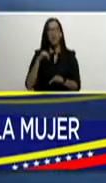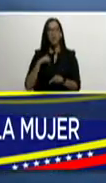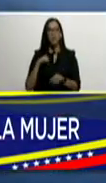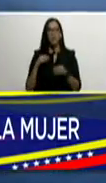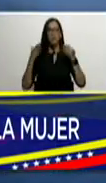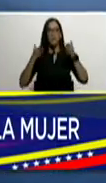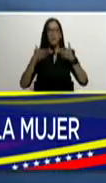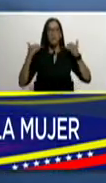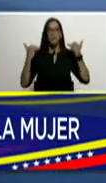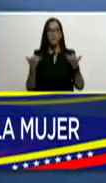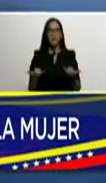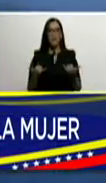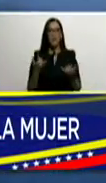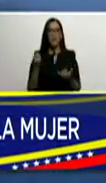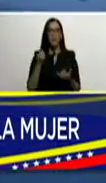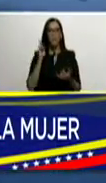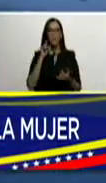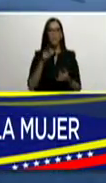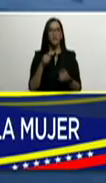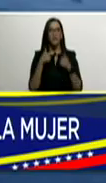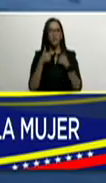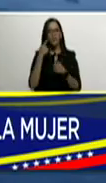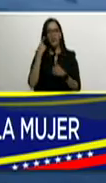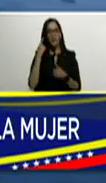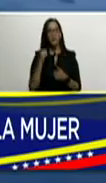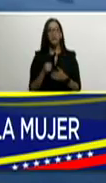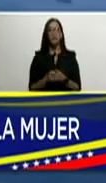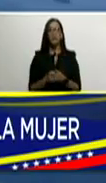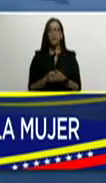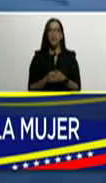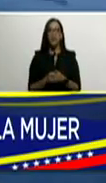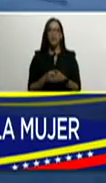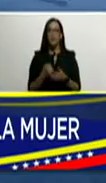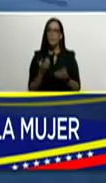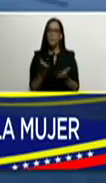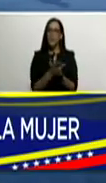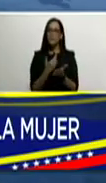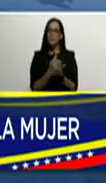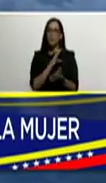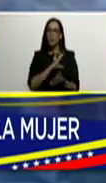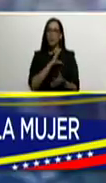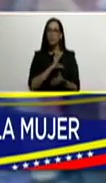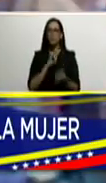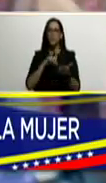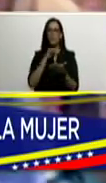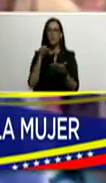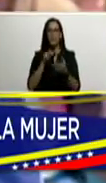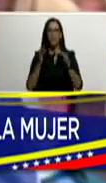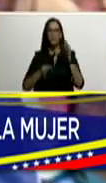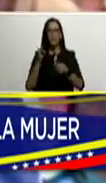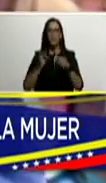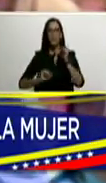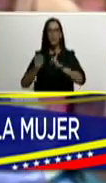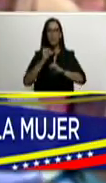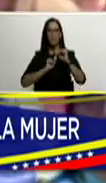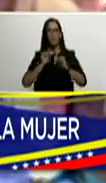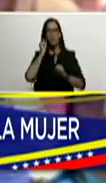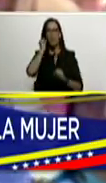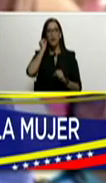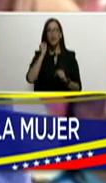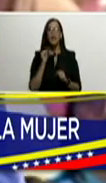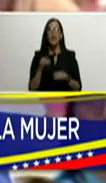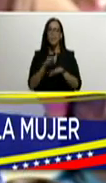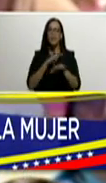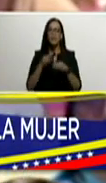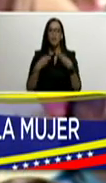formamos ya, como usted bien lo sabe y lo ha dicho, parte de la Comisión Nacional de Justicia en Defensa de la Mujer. El